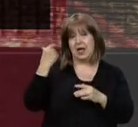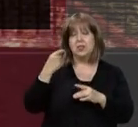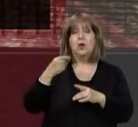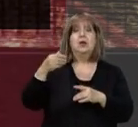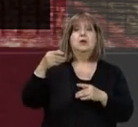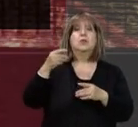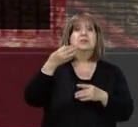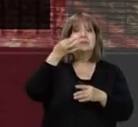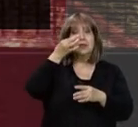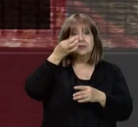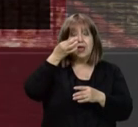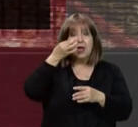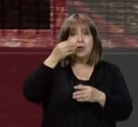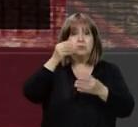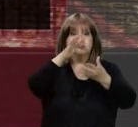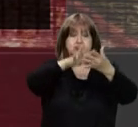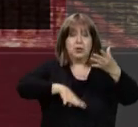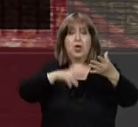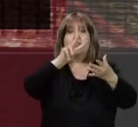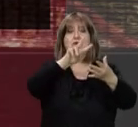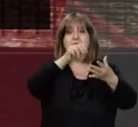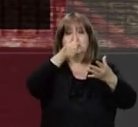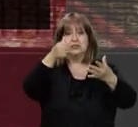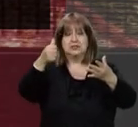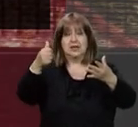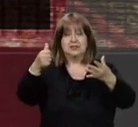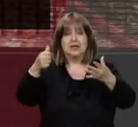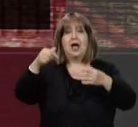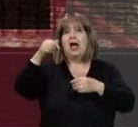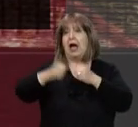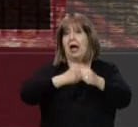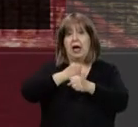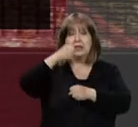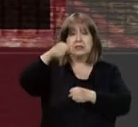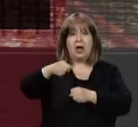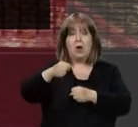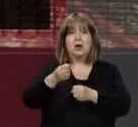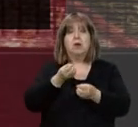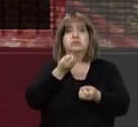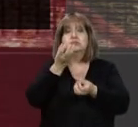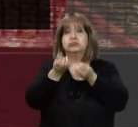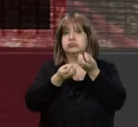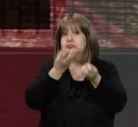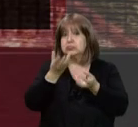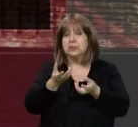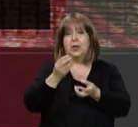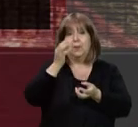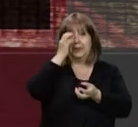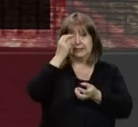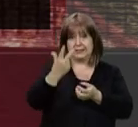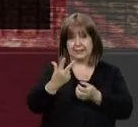están o estaban para declarar? 266. Solo han declarado lo que ustedes están viendo allí en pantalla,